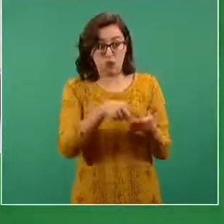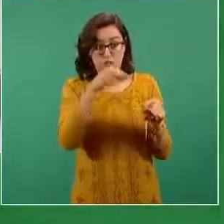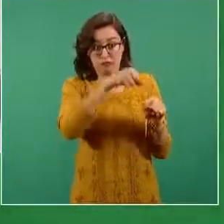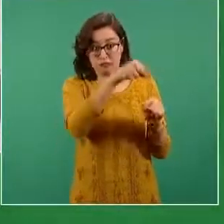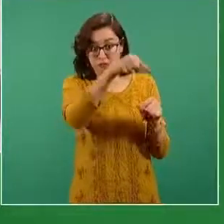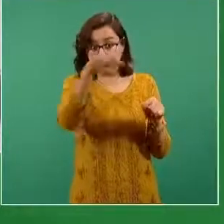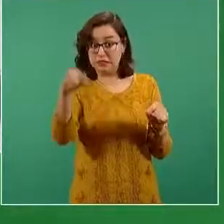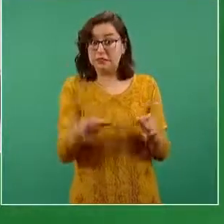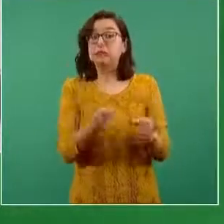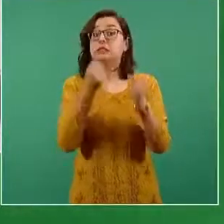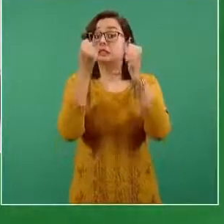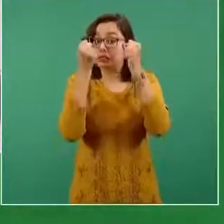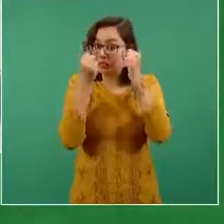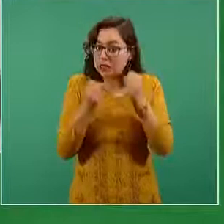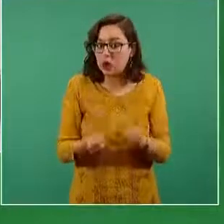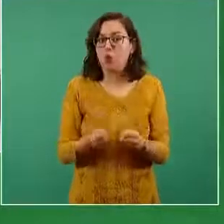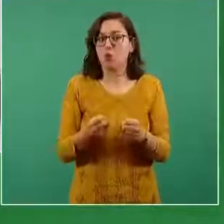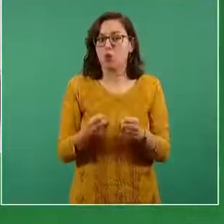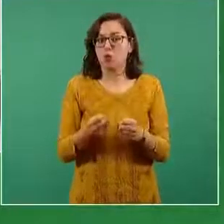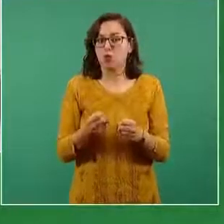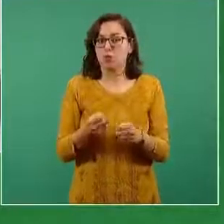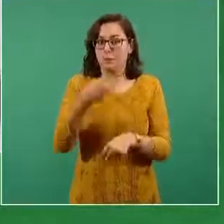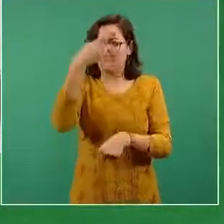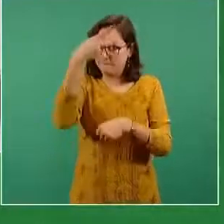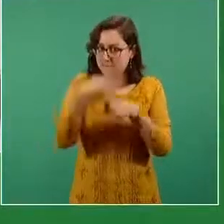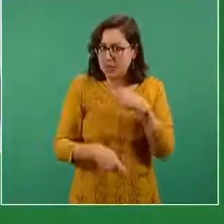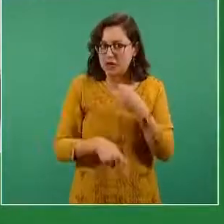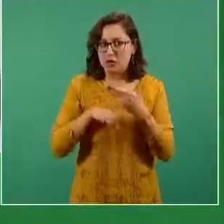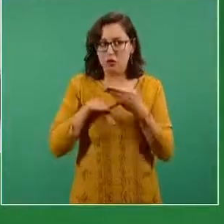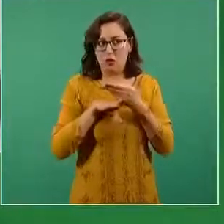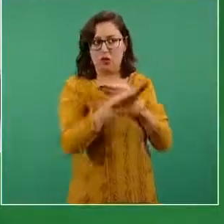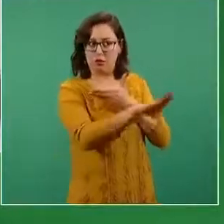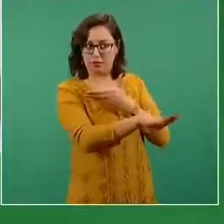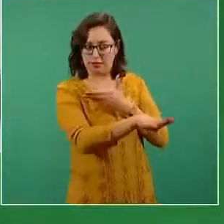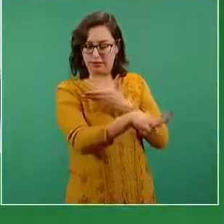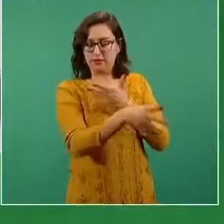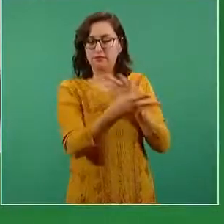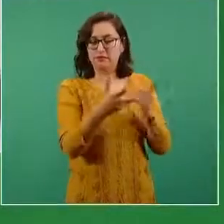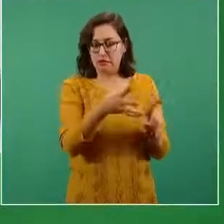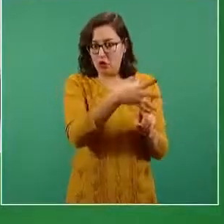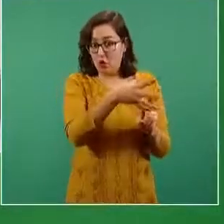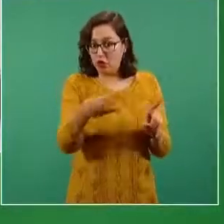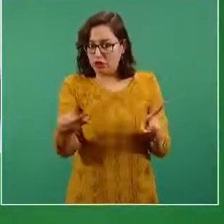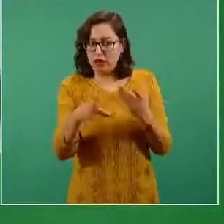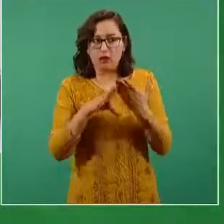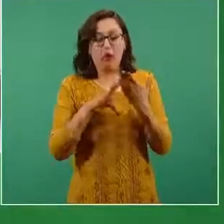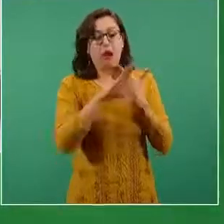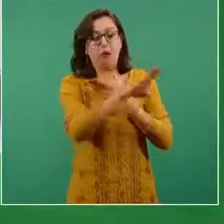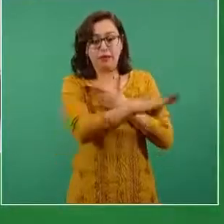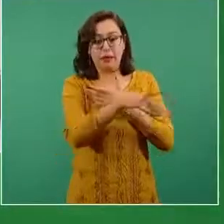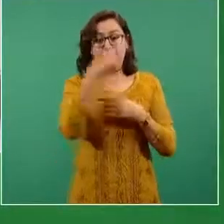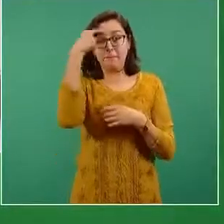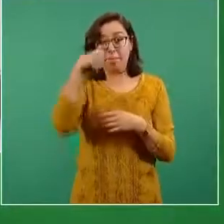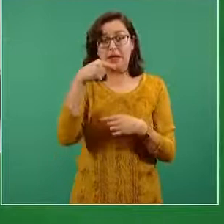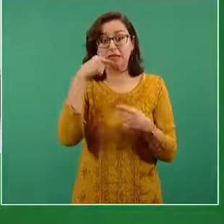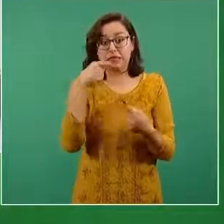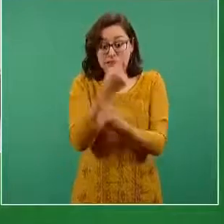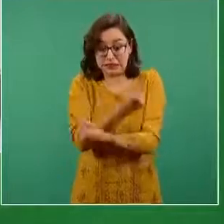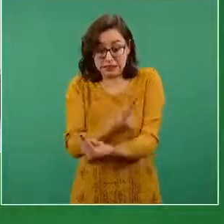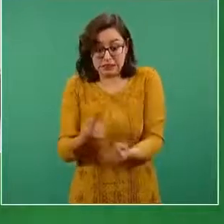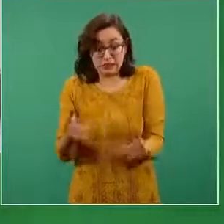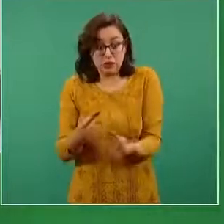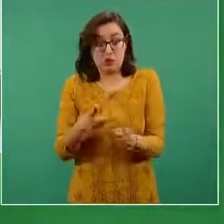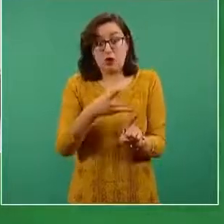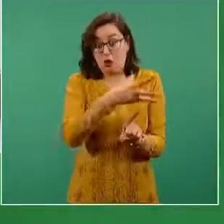escolares se tenga el menor riesgo posible de contagiarse para poder evitar que los niños, como usted bien